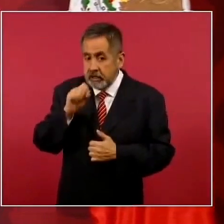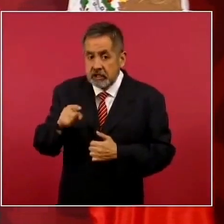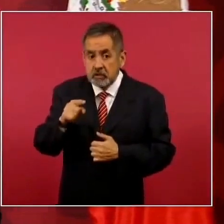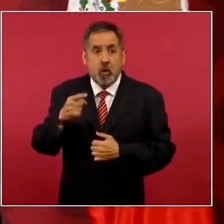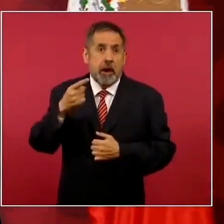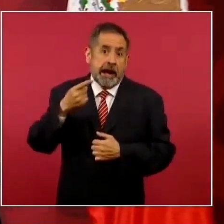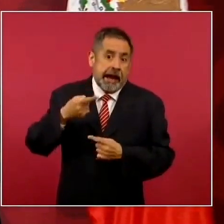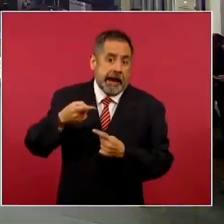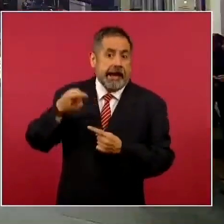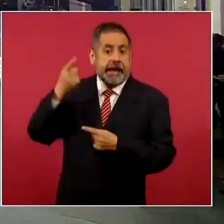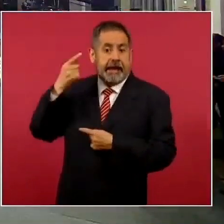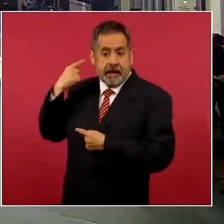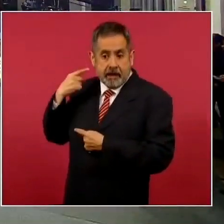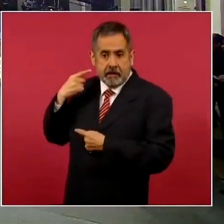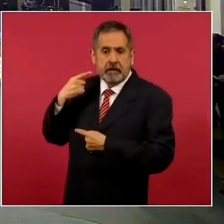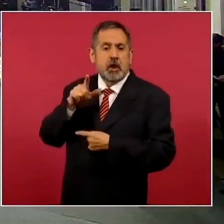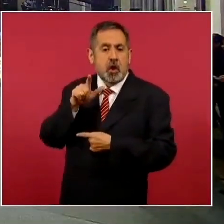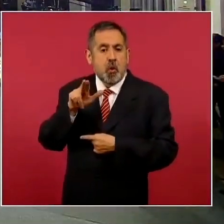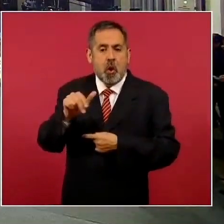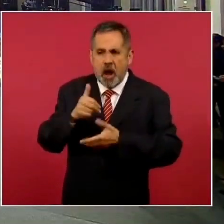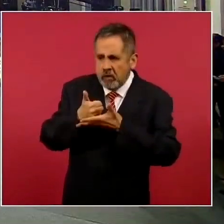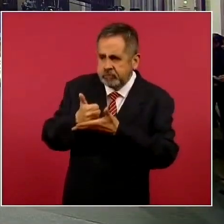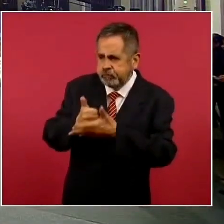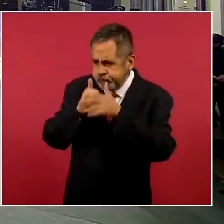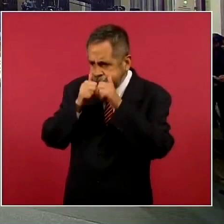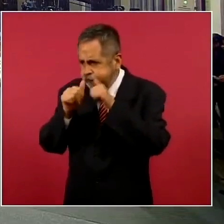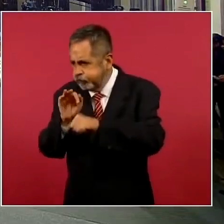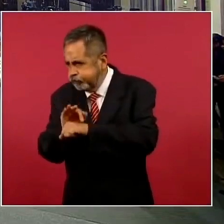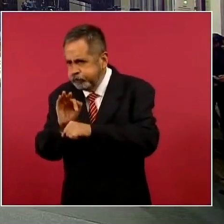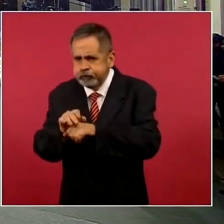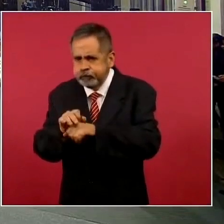Porque a los que ayudó